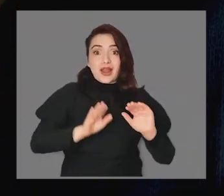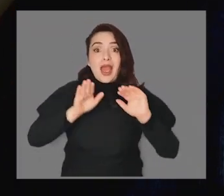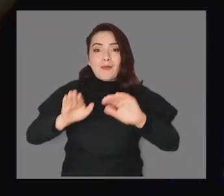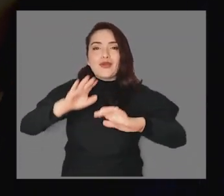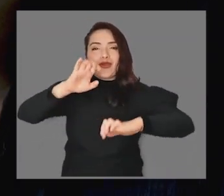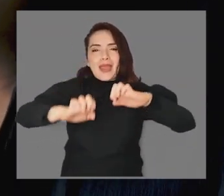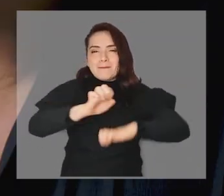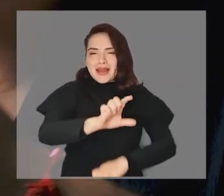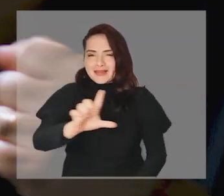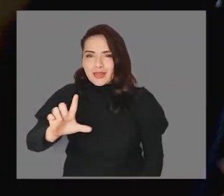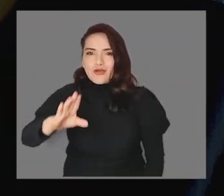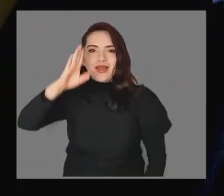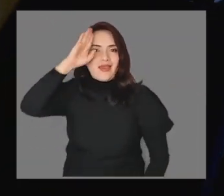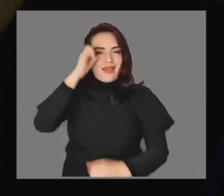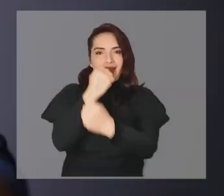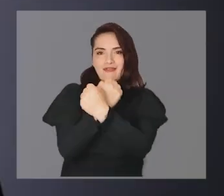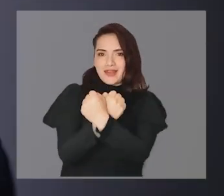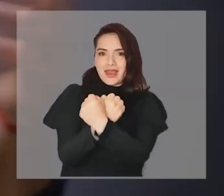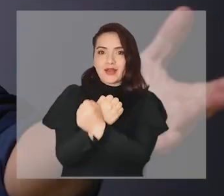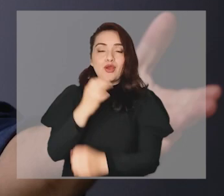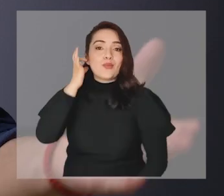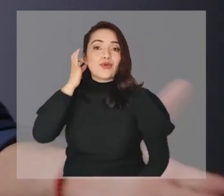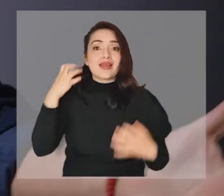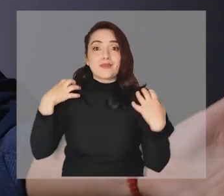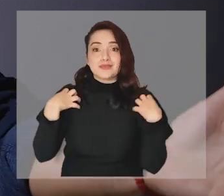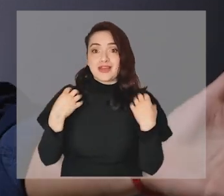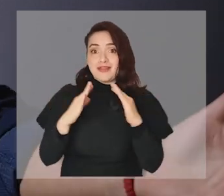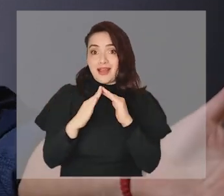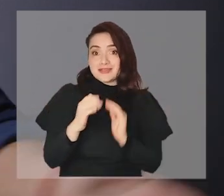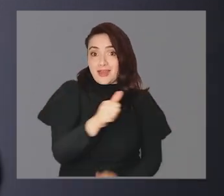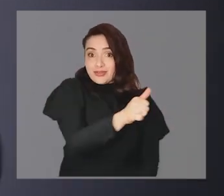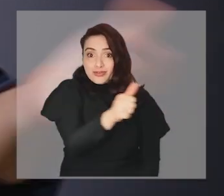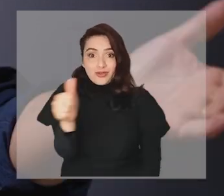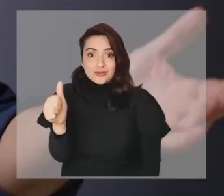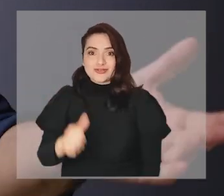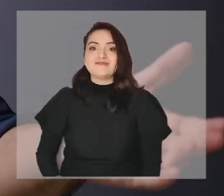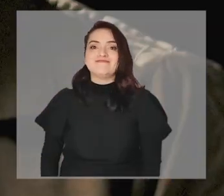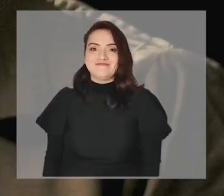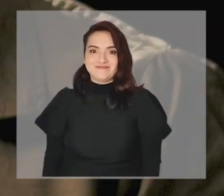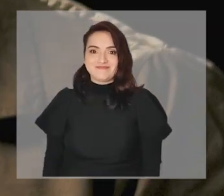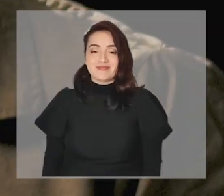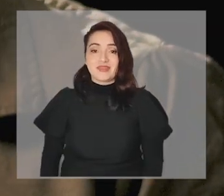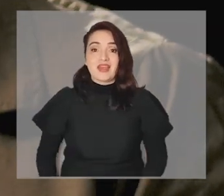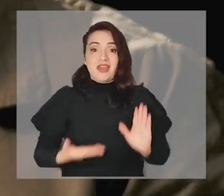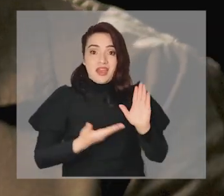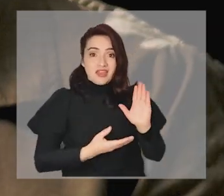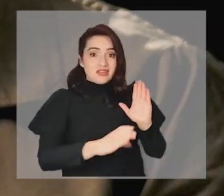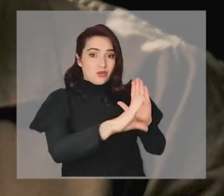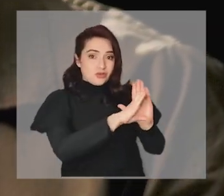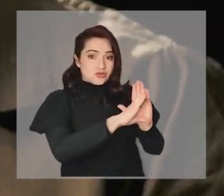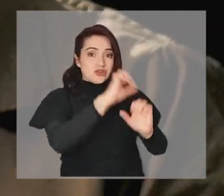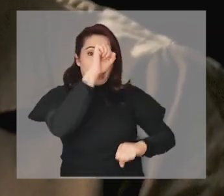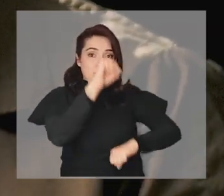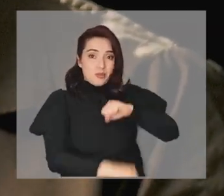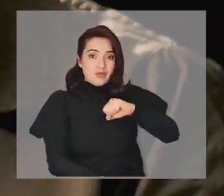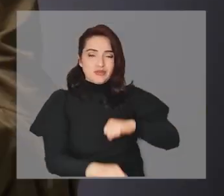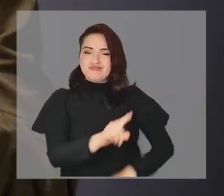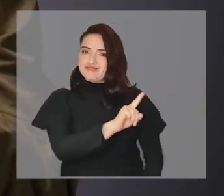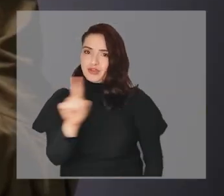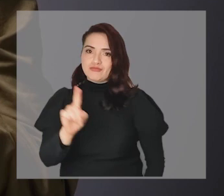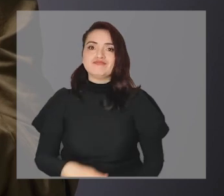una constitución que sea de los emprendedores, de los carabineros, de las dueñas de casa, de todos. Por eso no